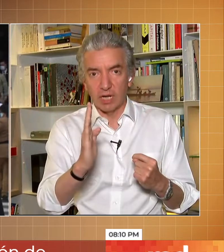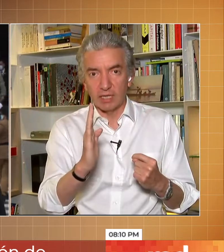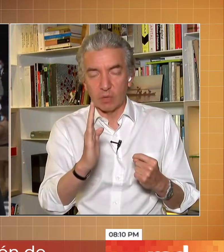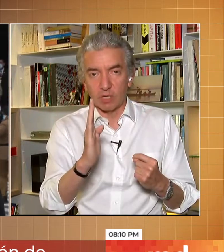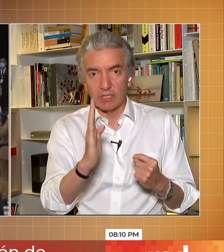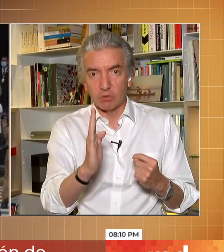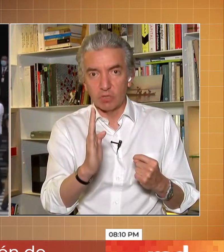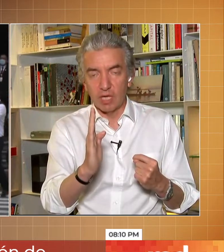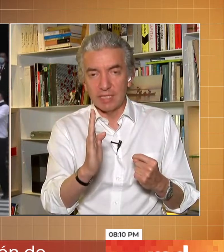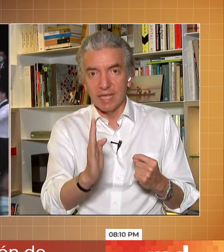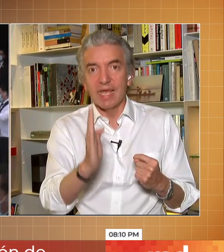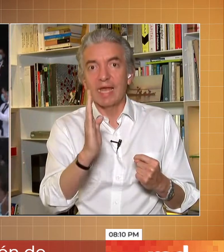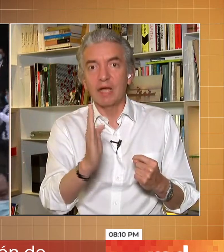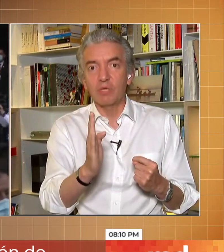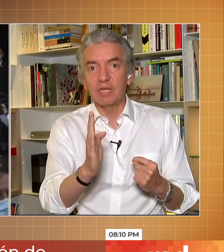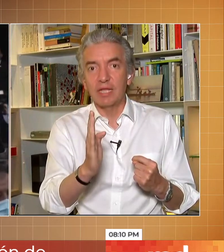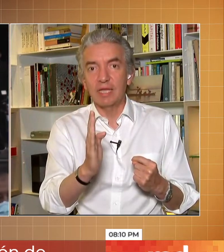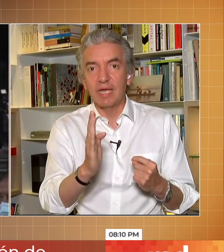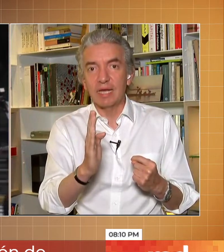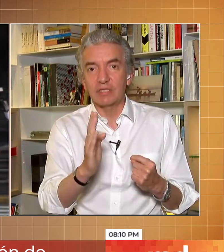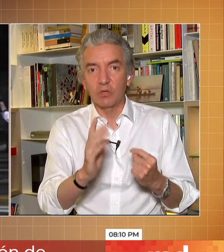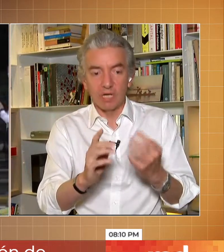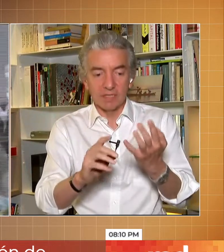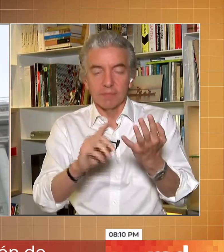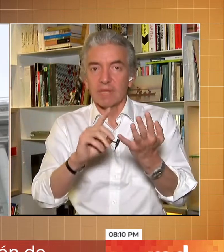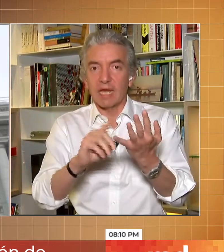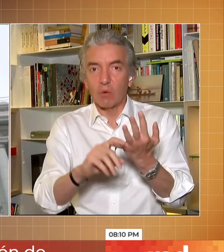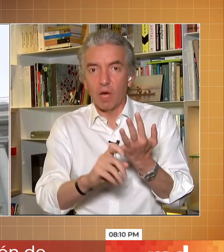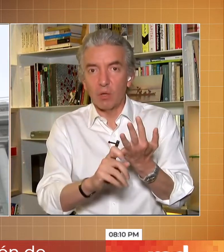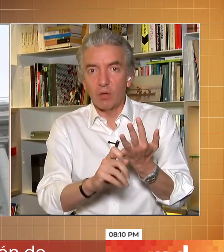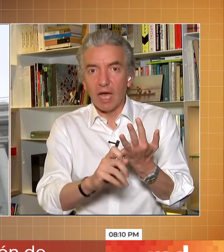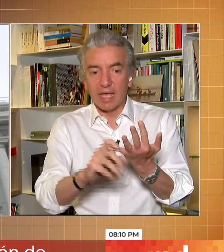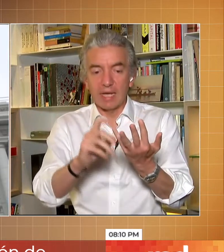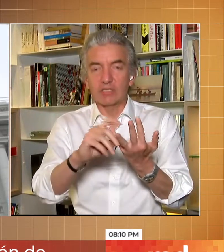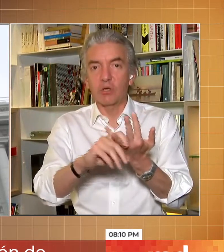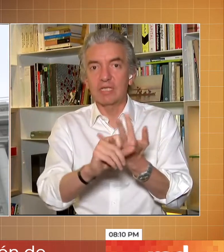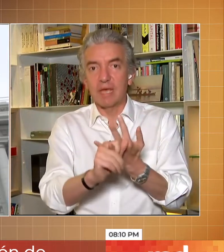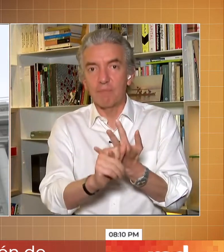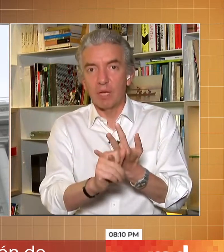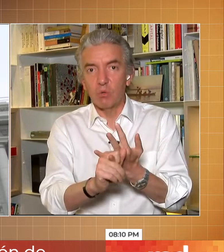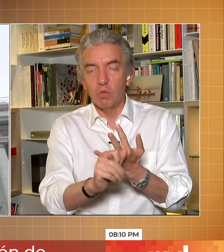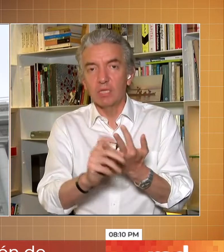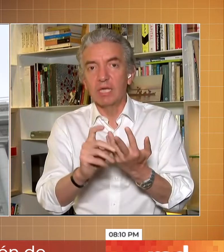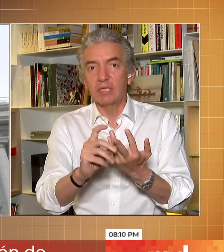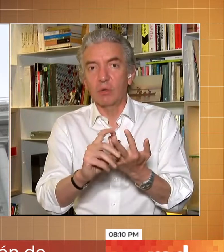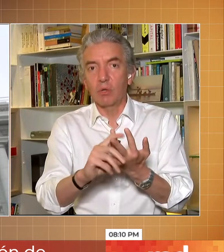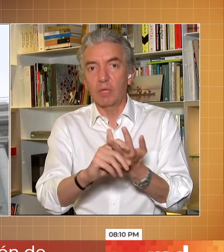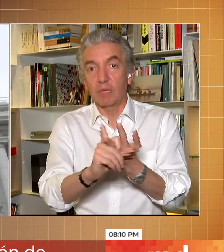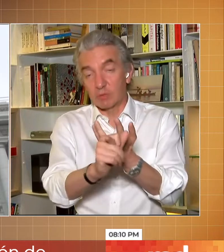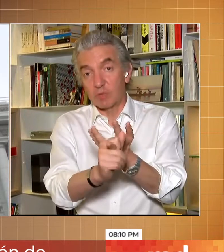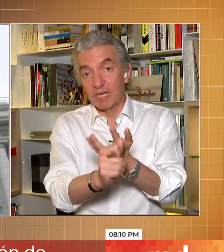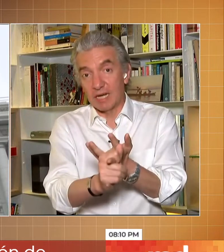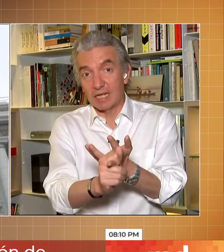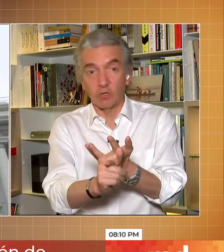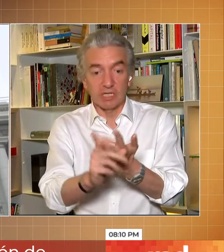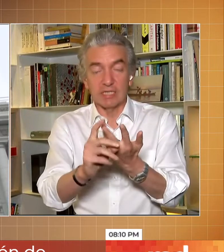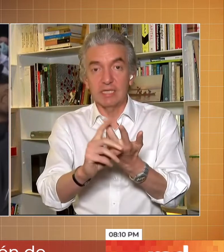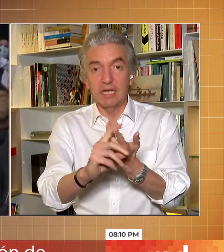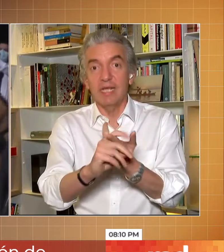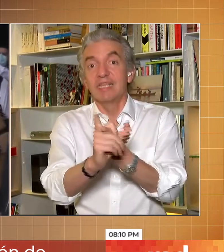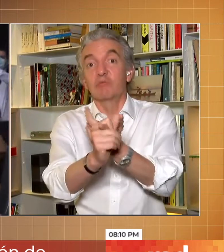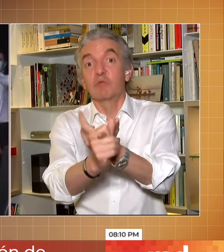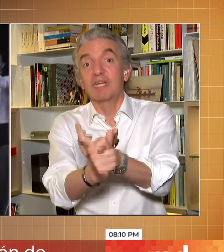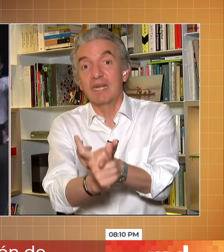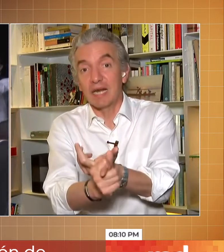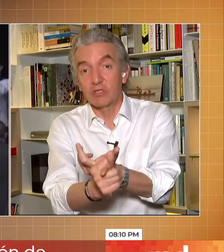el continente. Acuérdense ustedes, el año entrante hay elecciones en Ecuador, hay elecciones en Perú, después vienen elecciones en